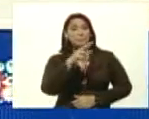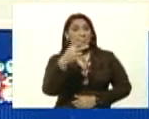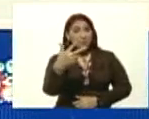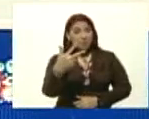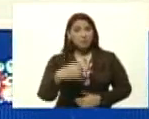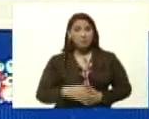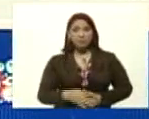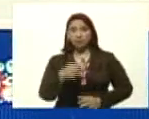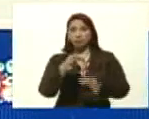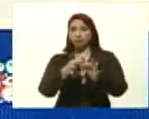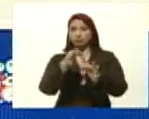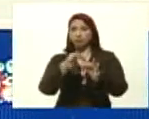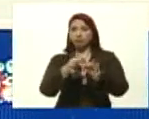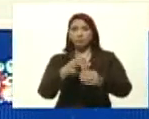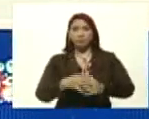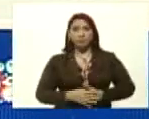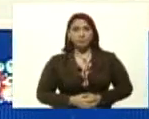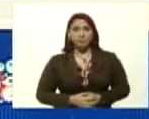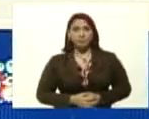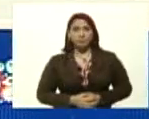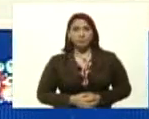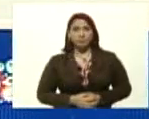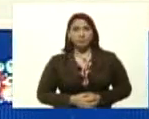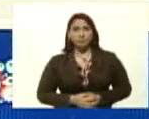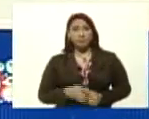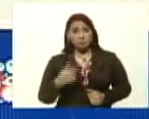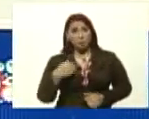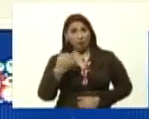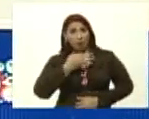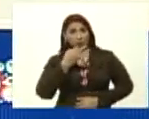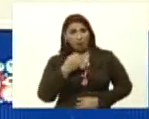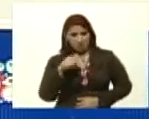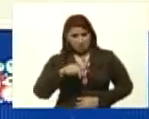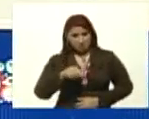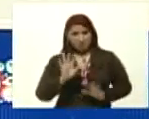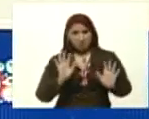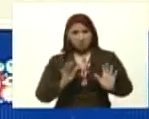23 de septiembre, tardecita,